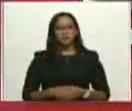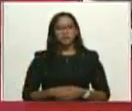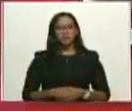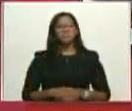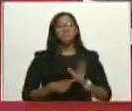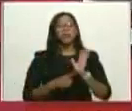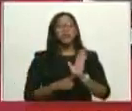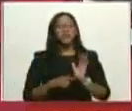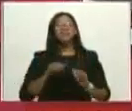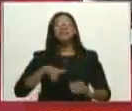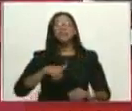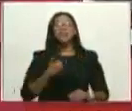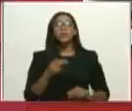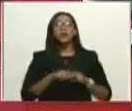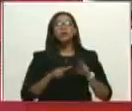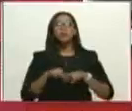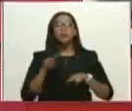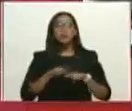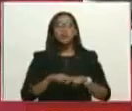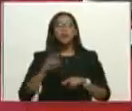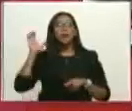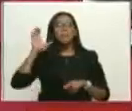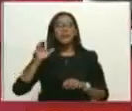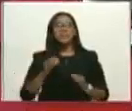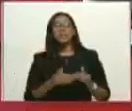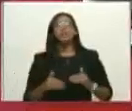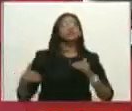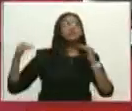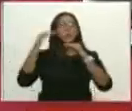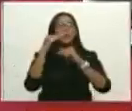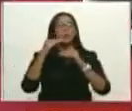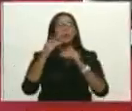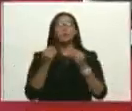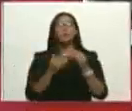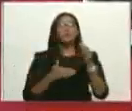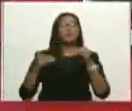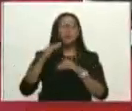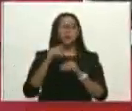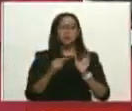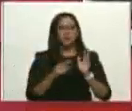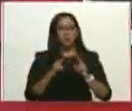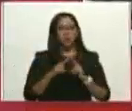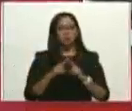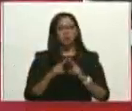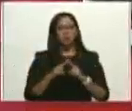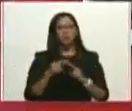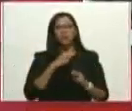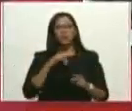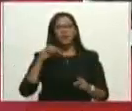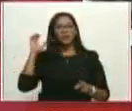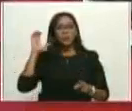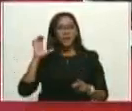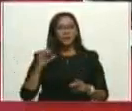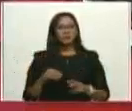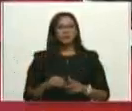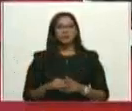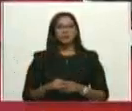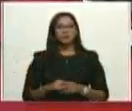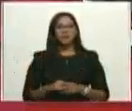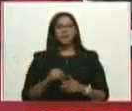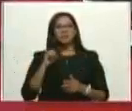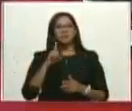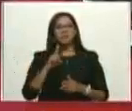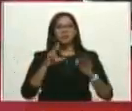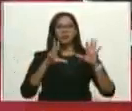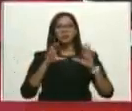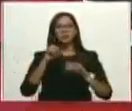Demostrar que se podía construir una patria superior, muy superior a lo que había conocido nuestro país en 180